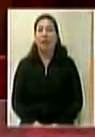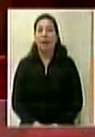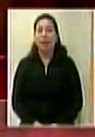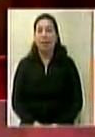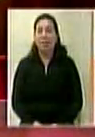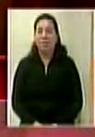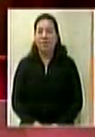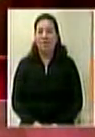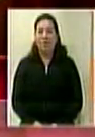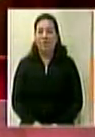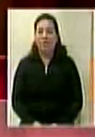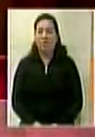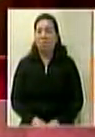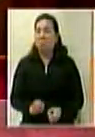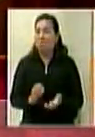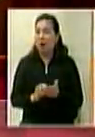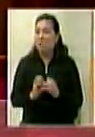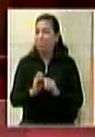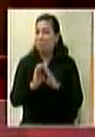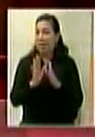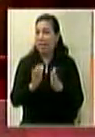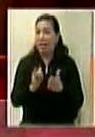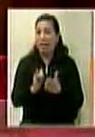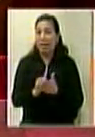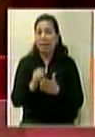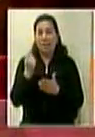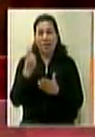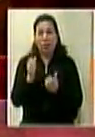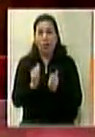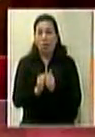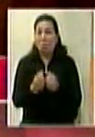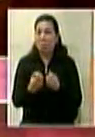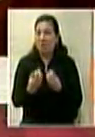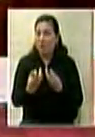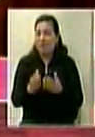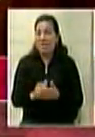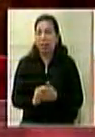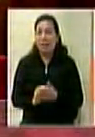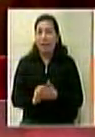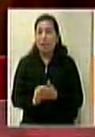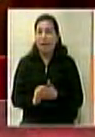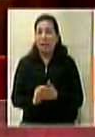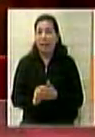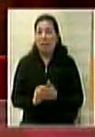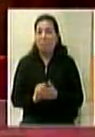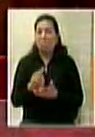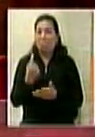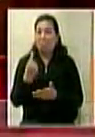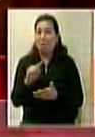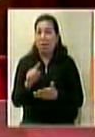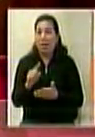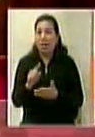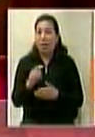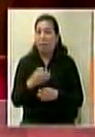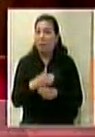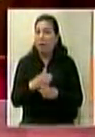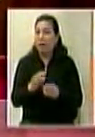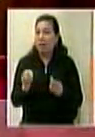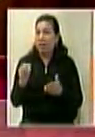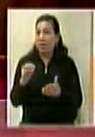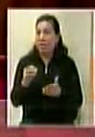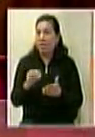creo que brillante, que se ha entendido con bastante entendimiento para los